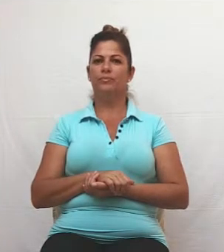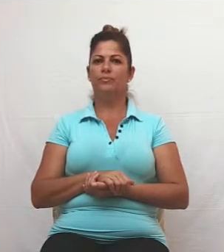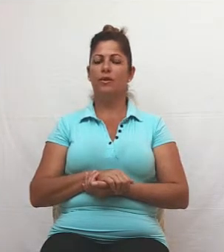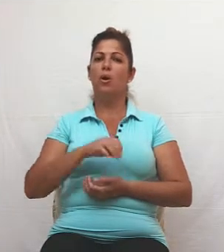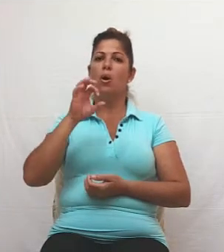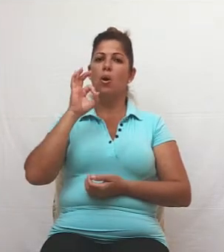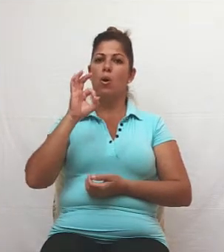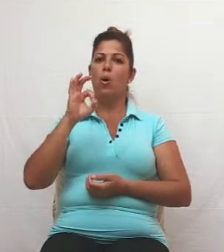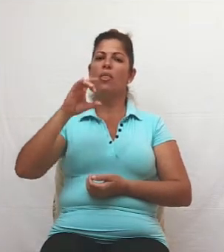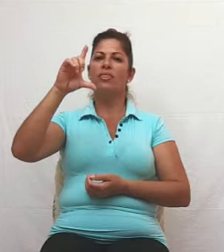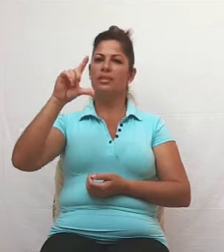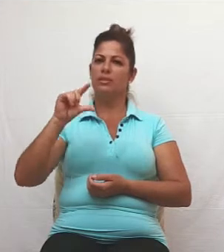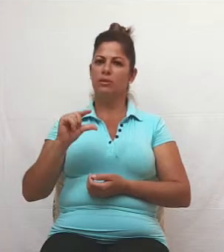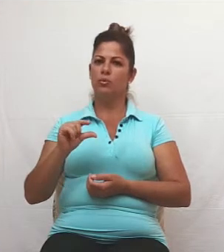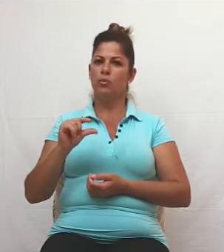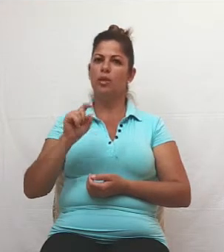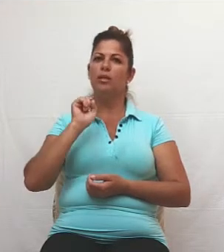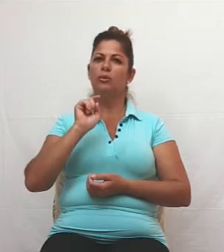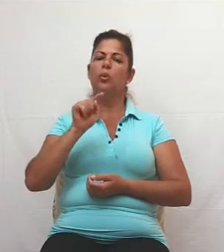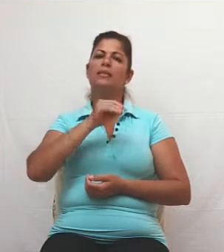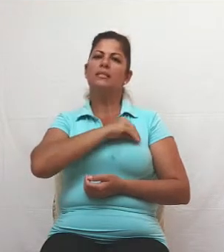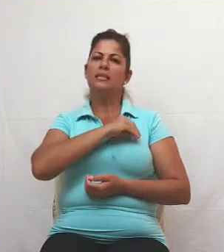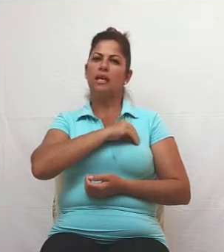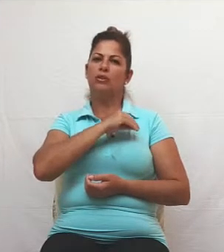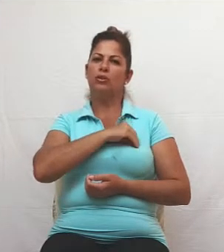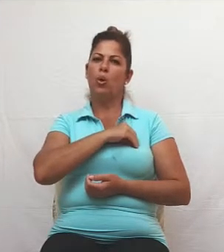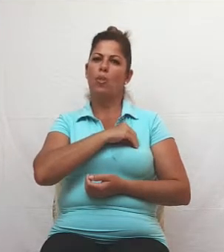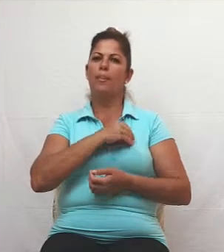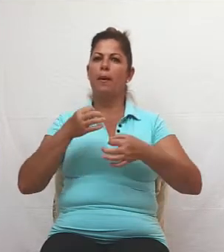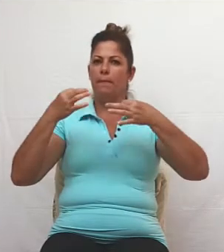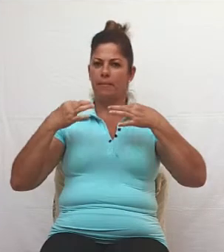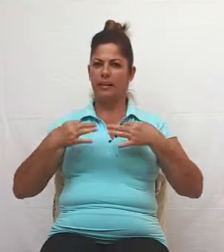aumenta o disminuye mi sensación de presencia